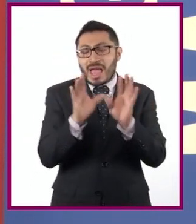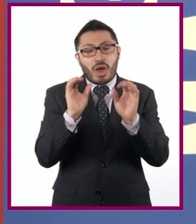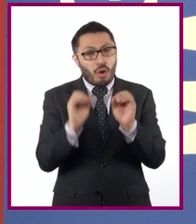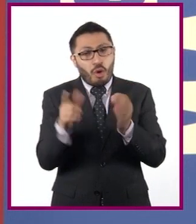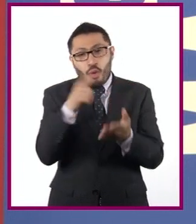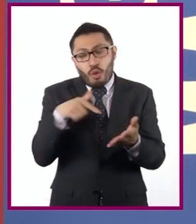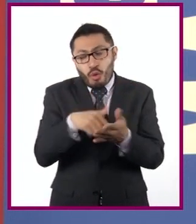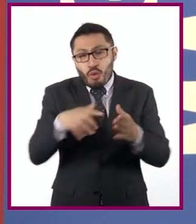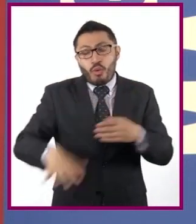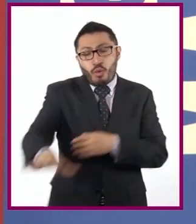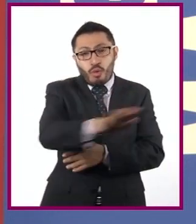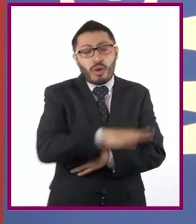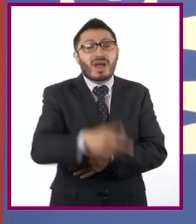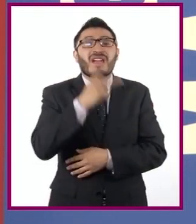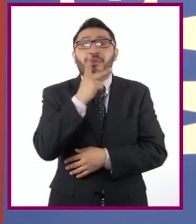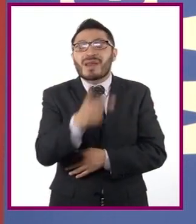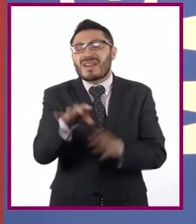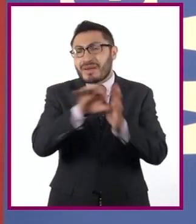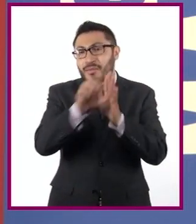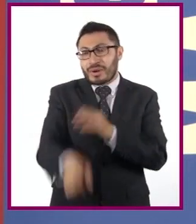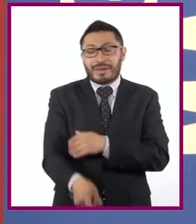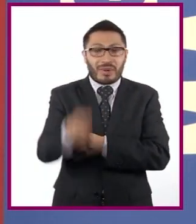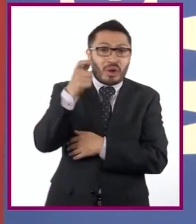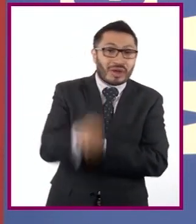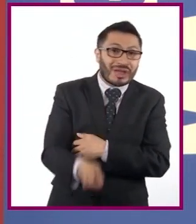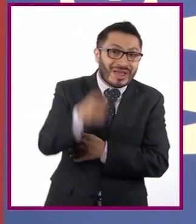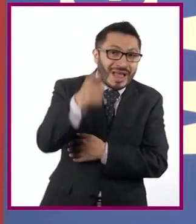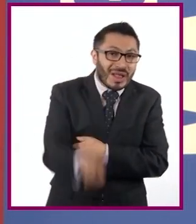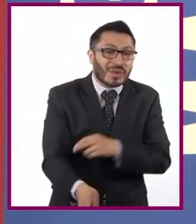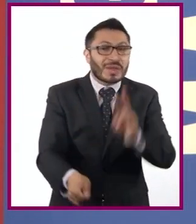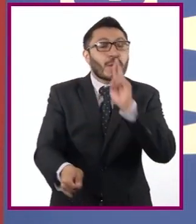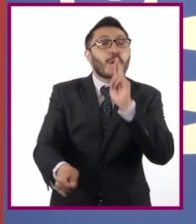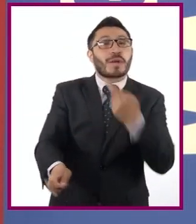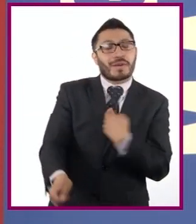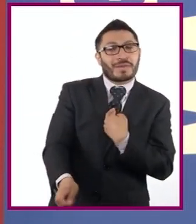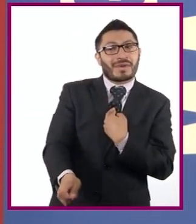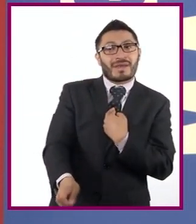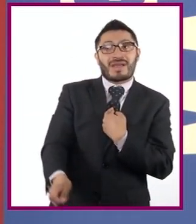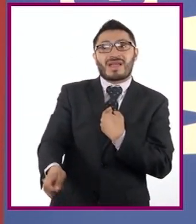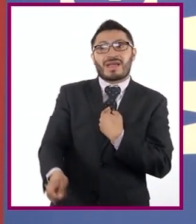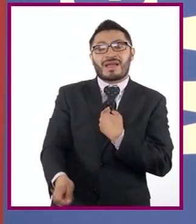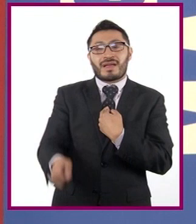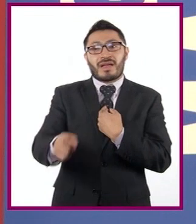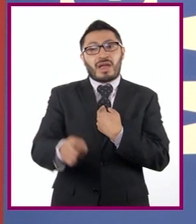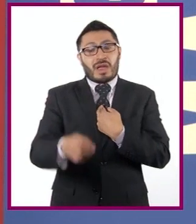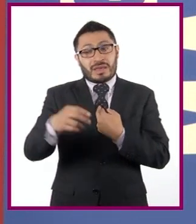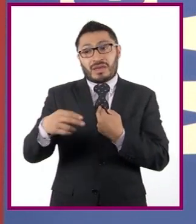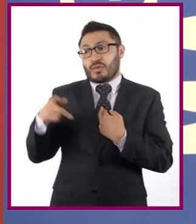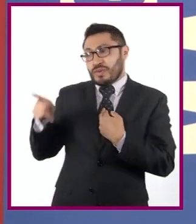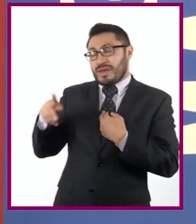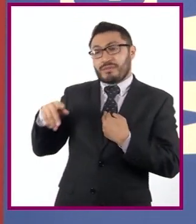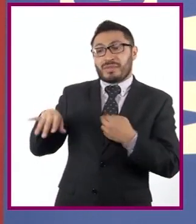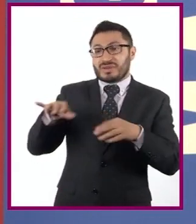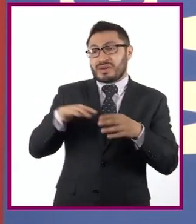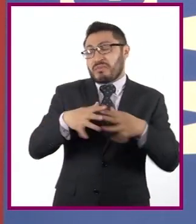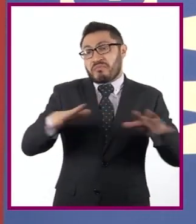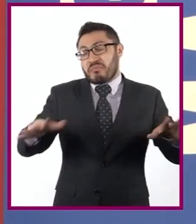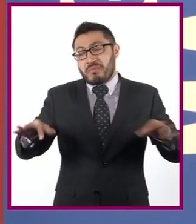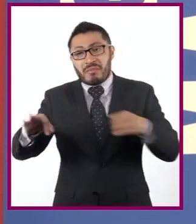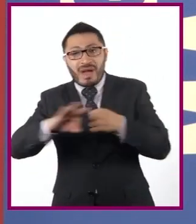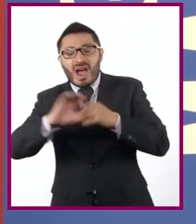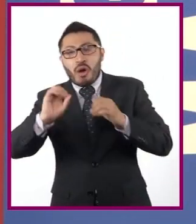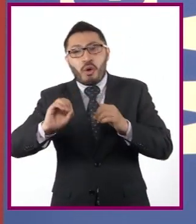una palabra. Por ejemplo, un saludo y nos contesta alguien de la costa o alguien del norte y se escucha distinto.